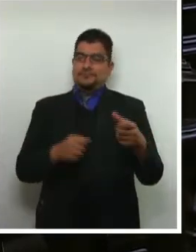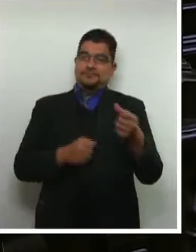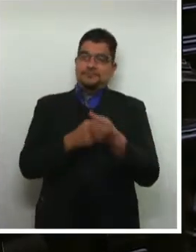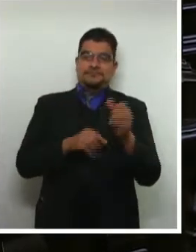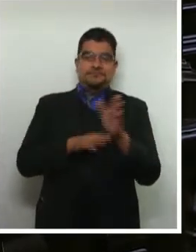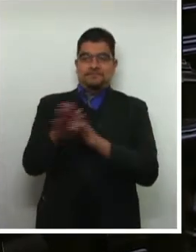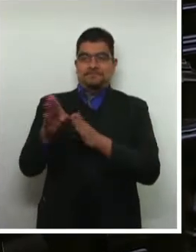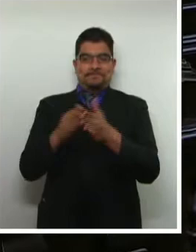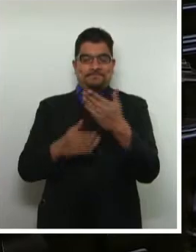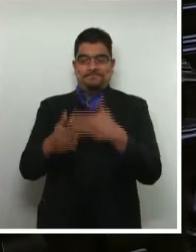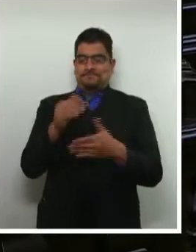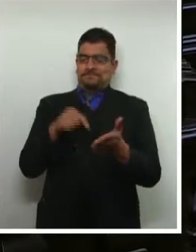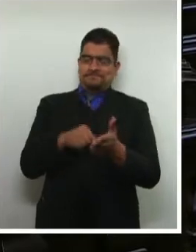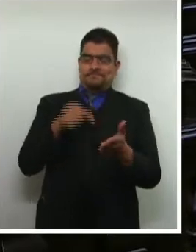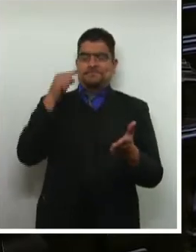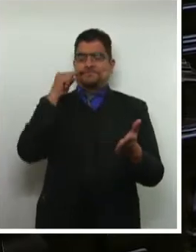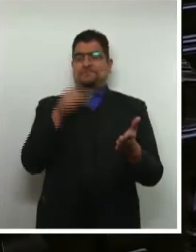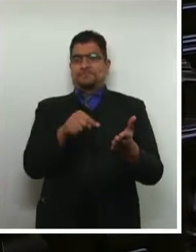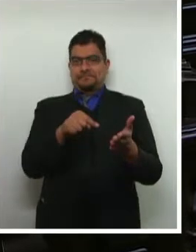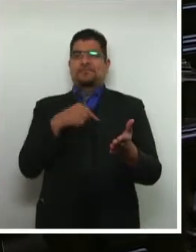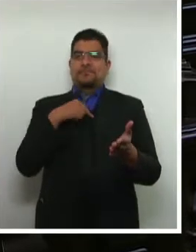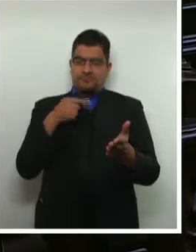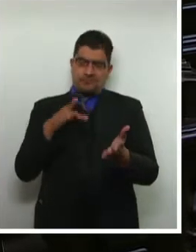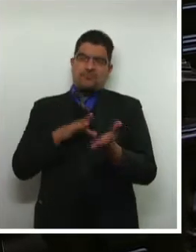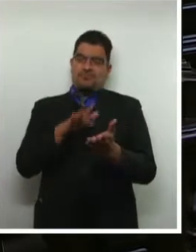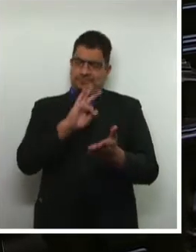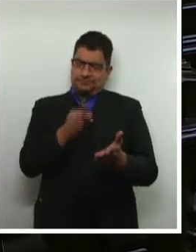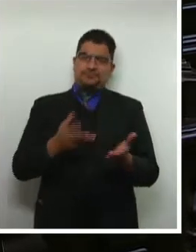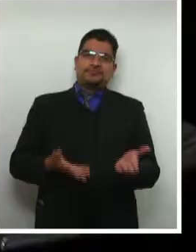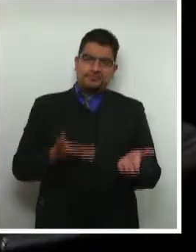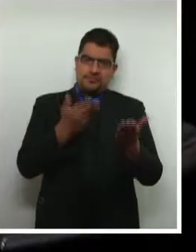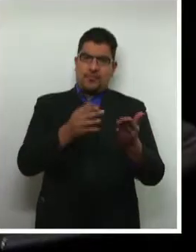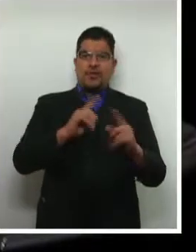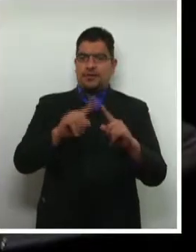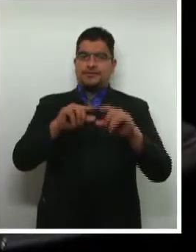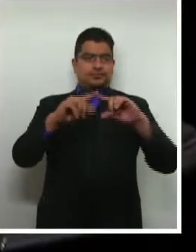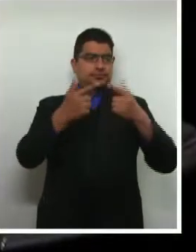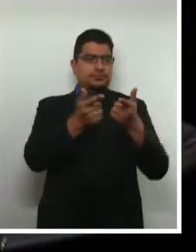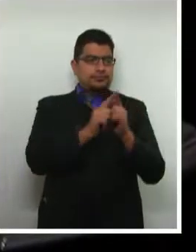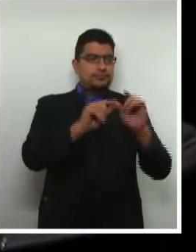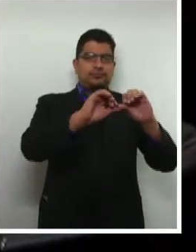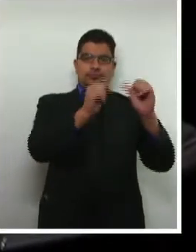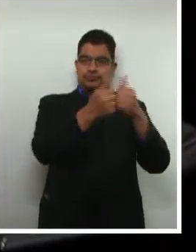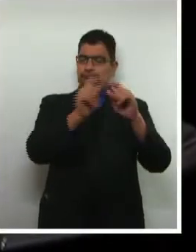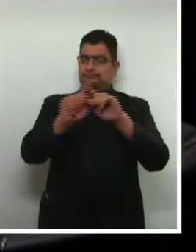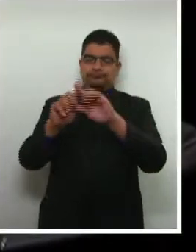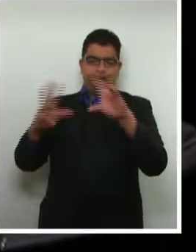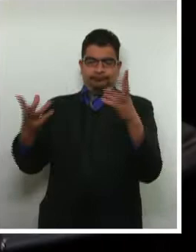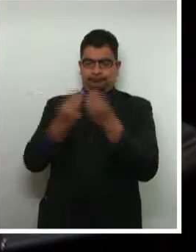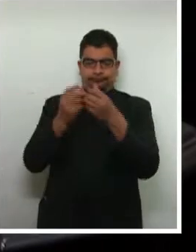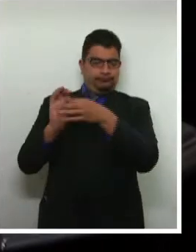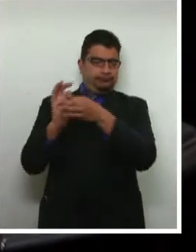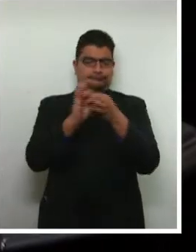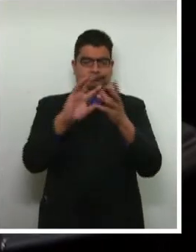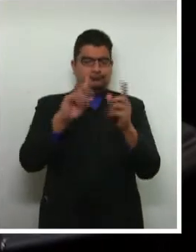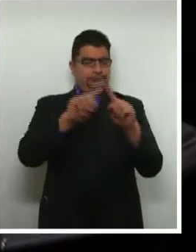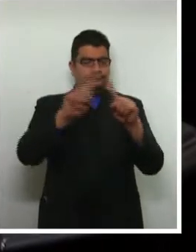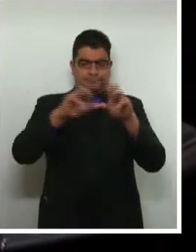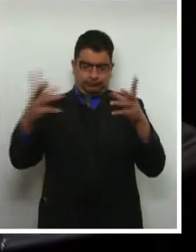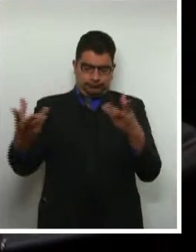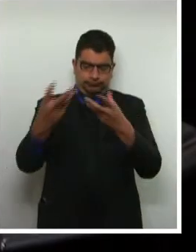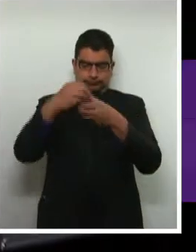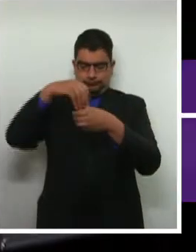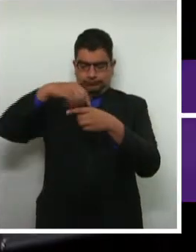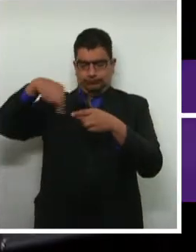sostenible, evidentemente estoy a favor que existan órganos donde pueda confluir todas las